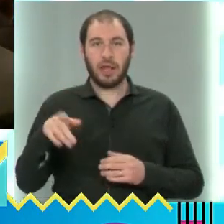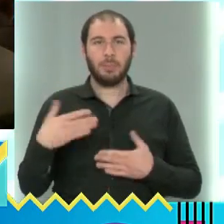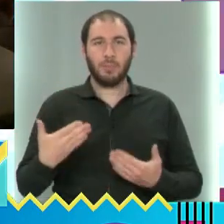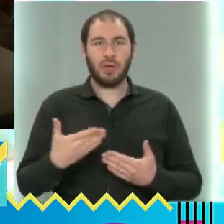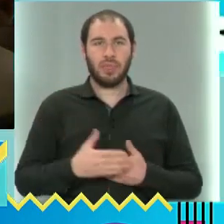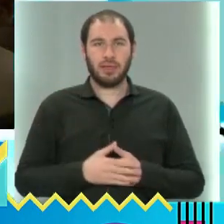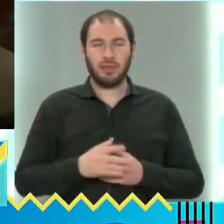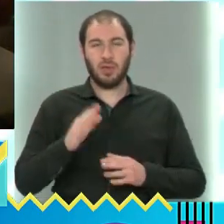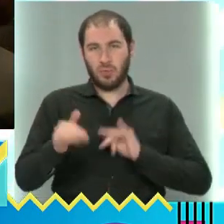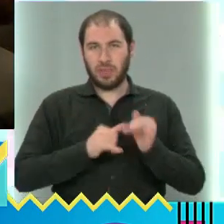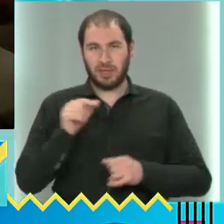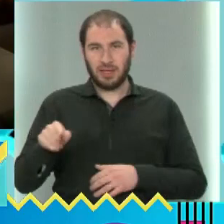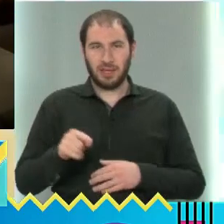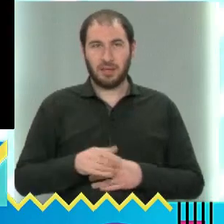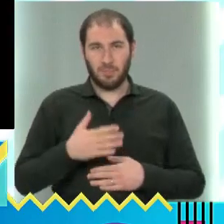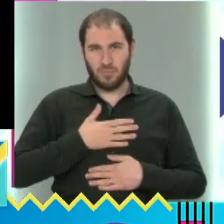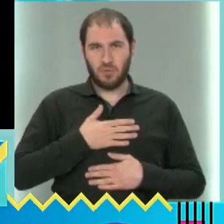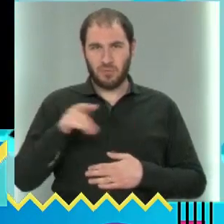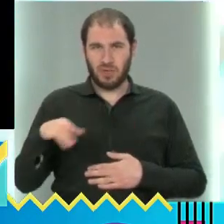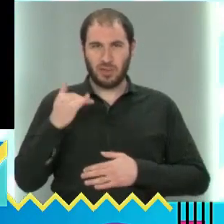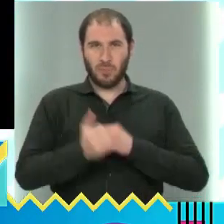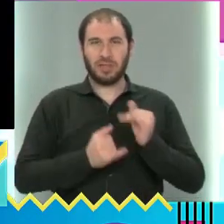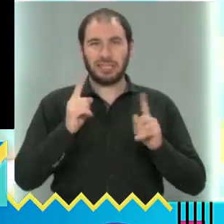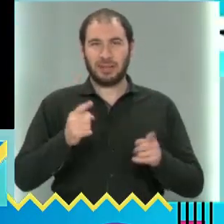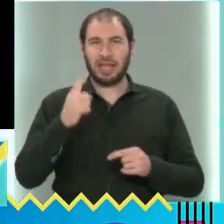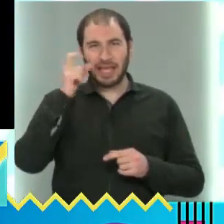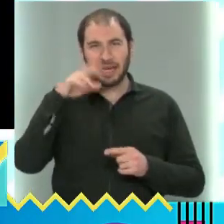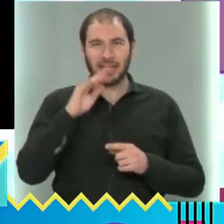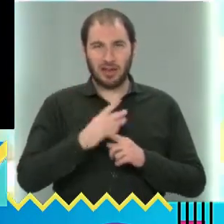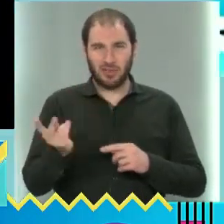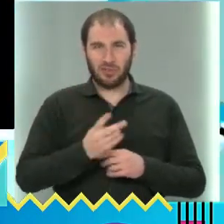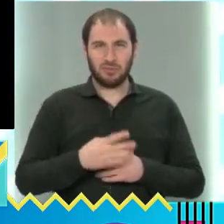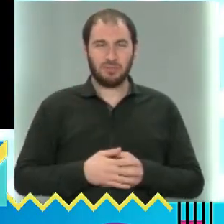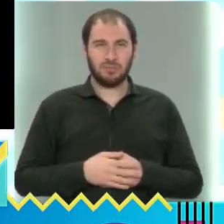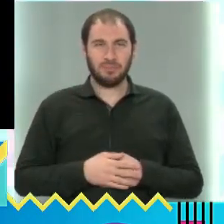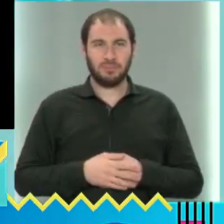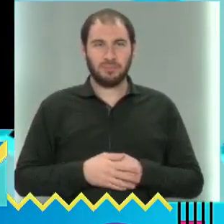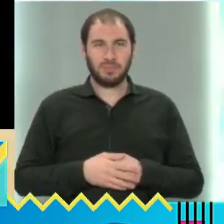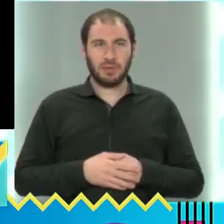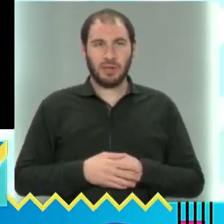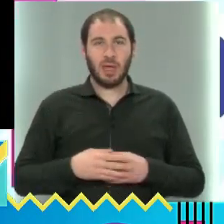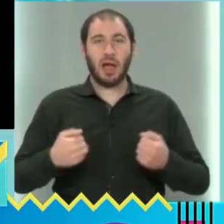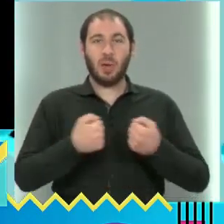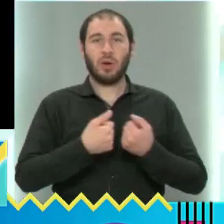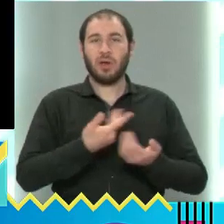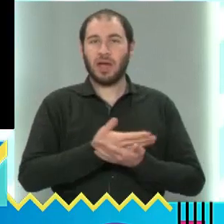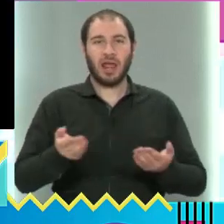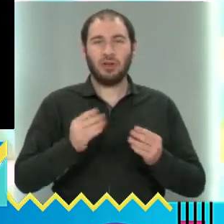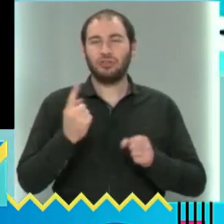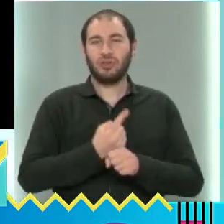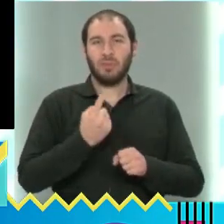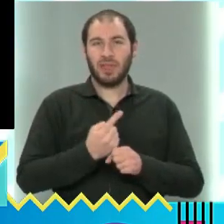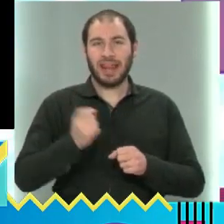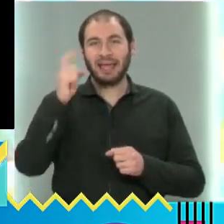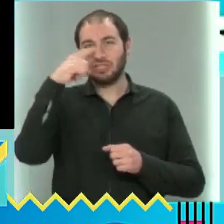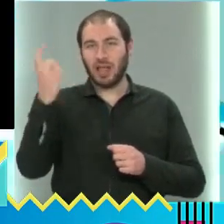poder citar en carne propia y Enrique creo que también, que un convenio colectivo no se puede discutir a